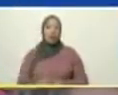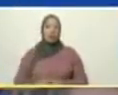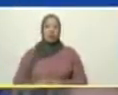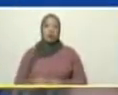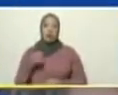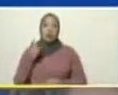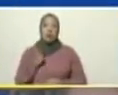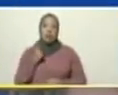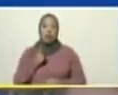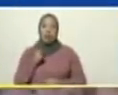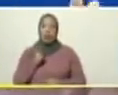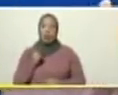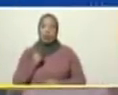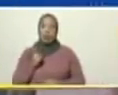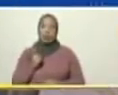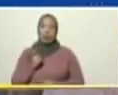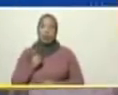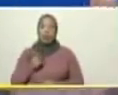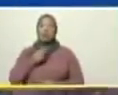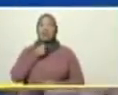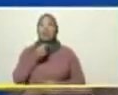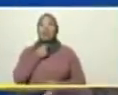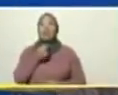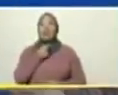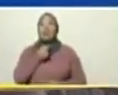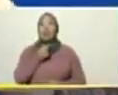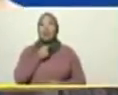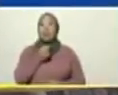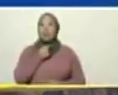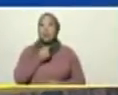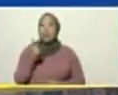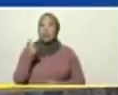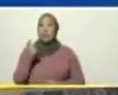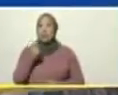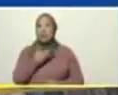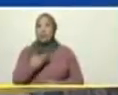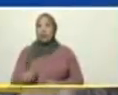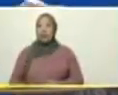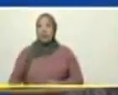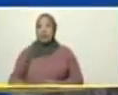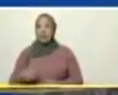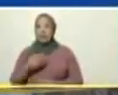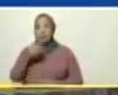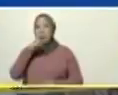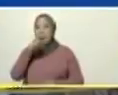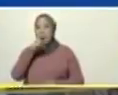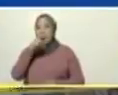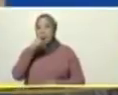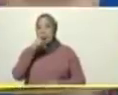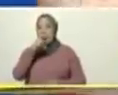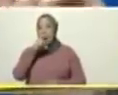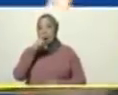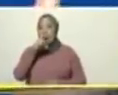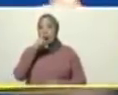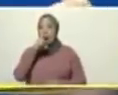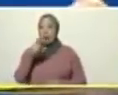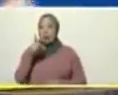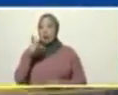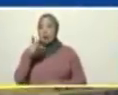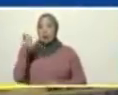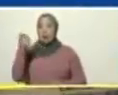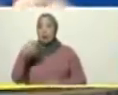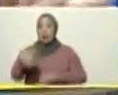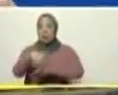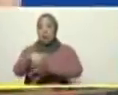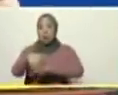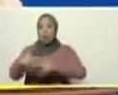falta, que me gustaría que la viéramos, que es el presidente Maduro y la primera combatiente aquí a las puertas del